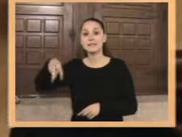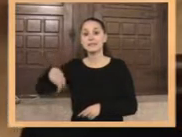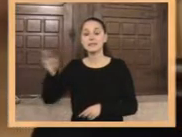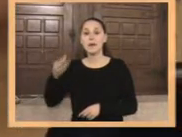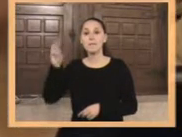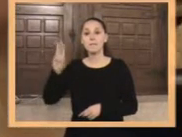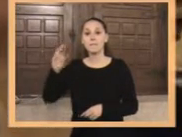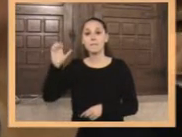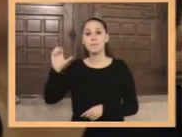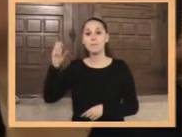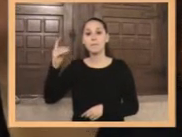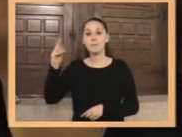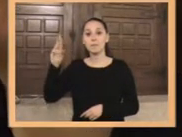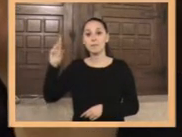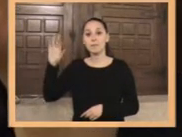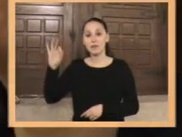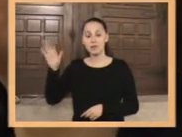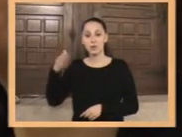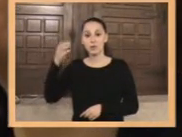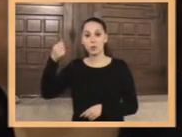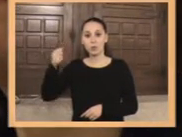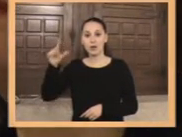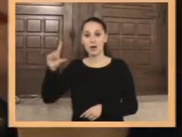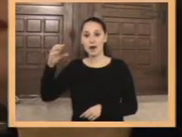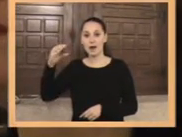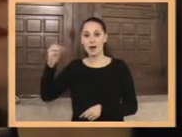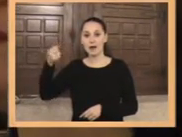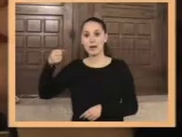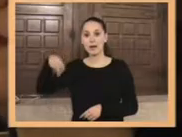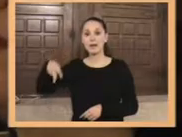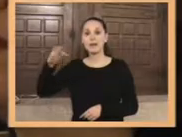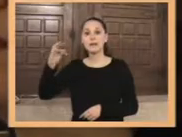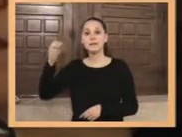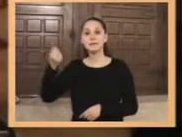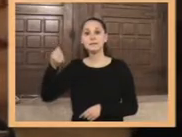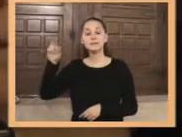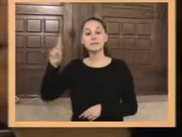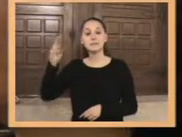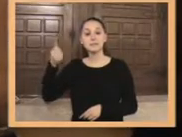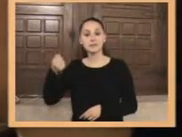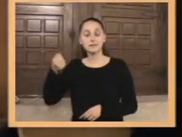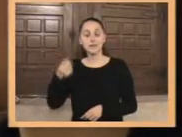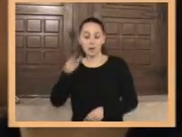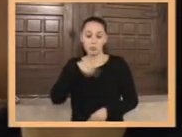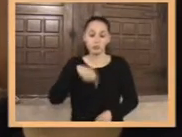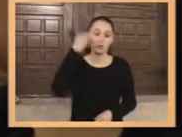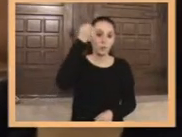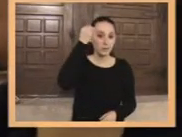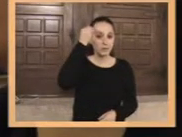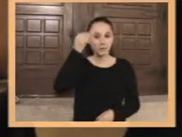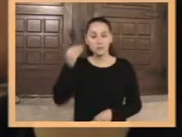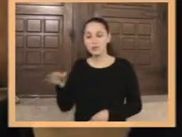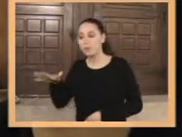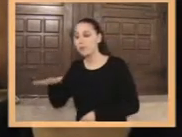en nuestro parecer, desde Presencia en Común, van a mejorar o están mejorando considerablemente ese espacio público. Pero en esa misma